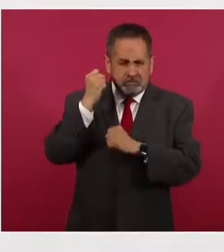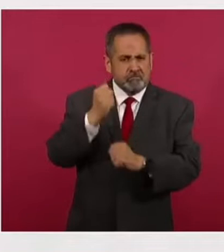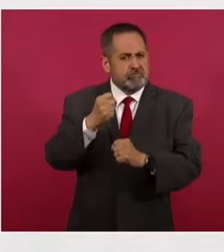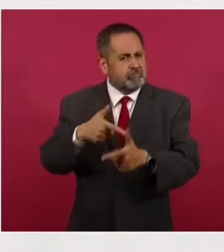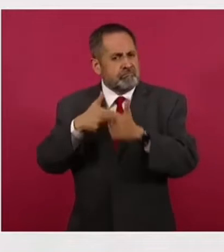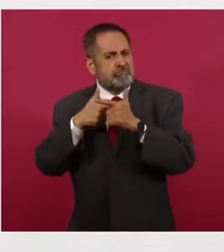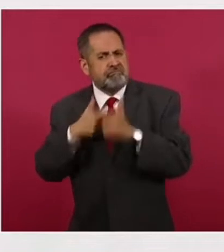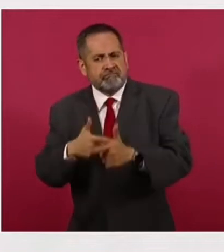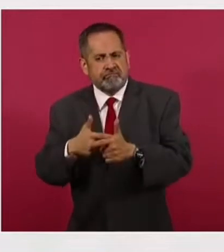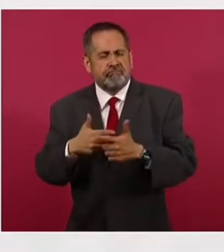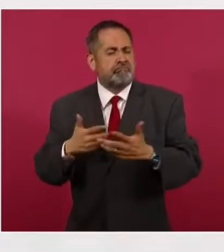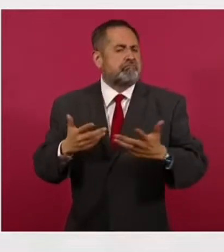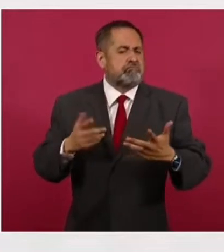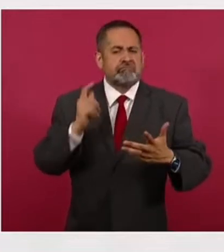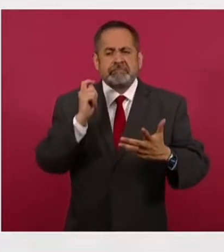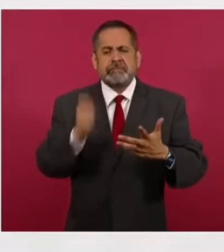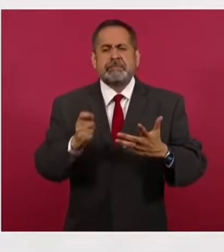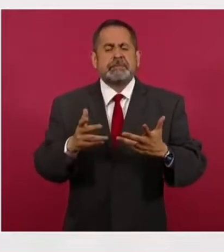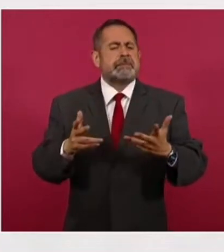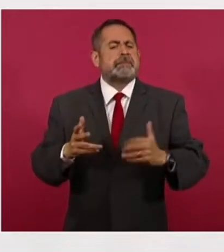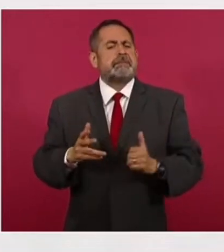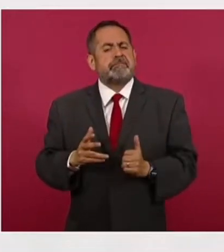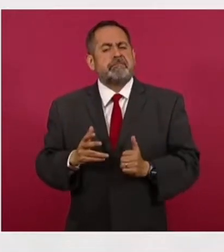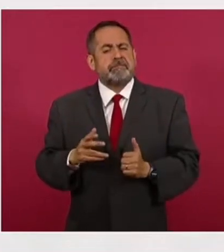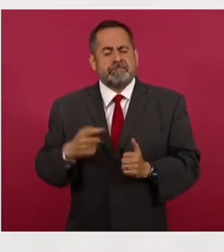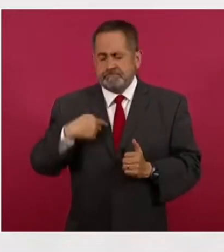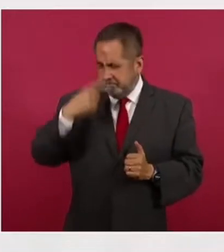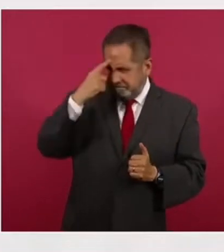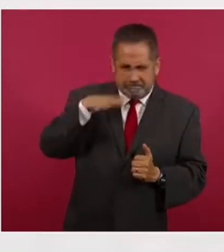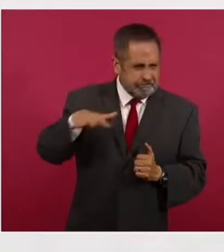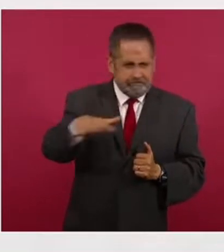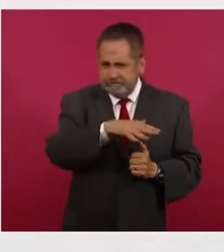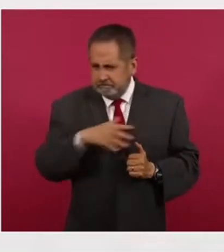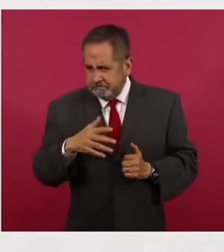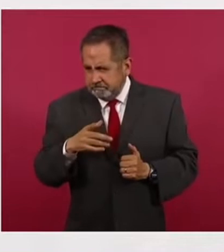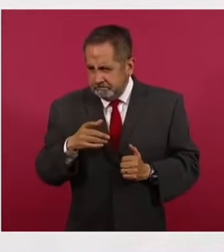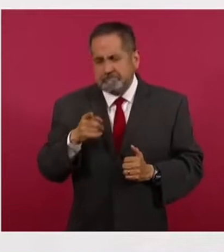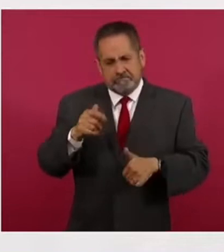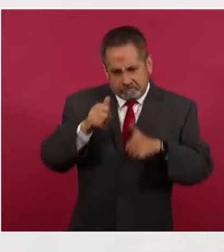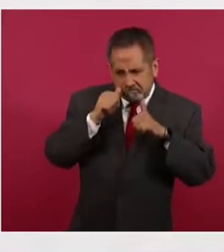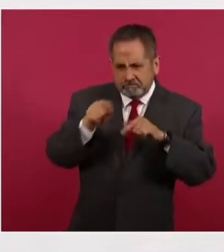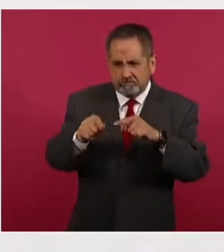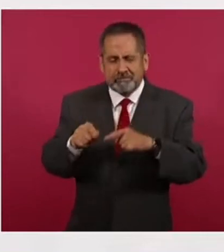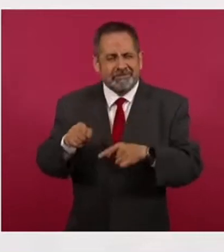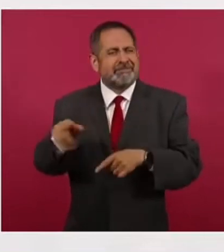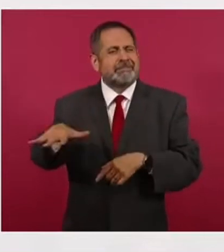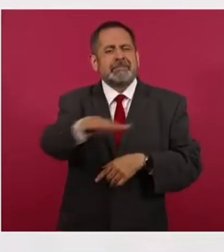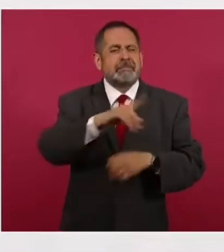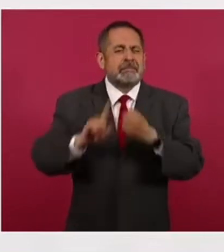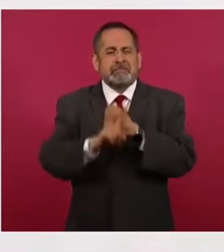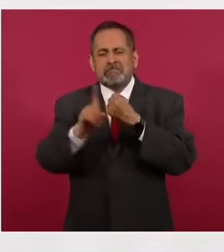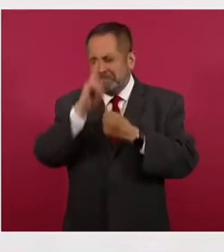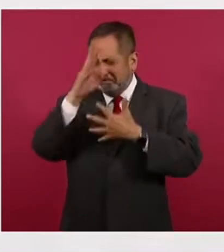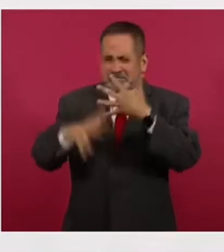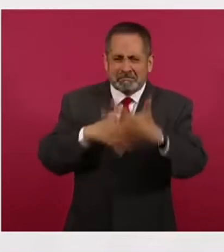sobre cómo entender y atender el problema de la inseguridad y la violencia,